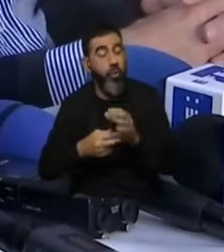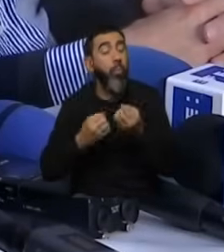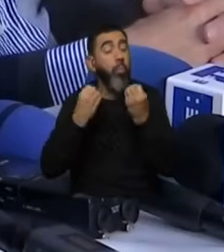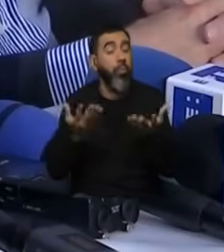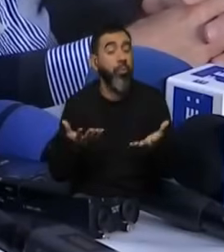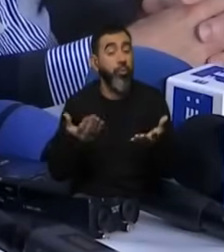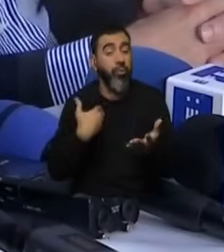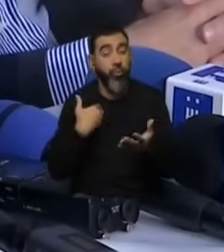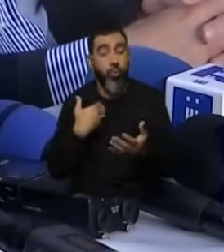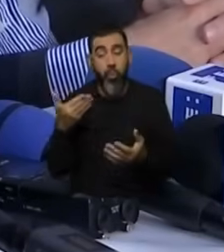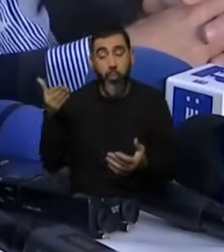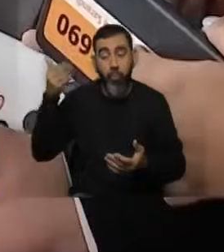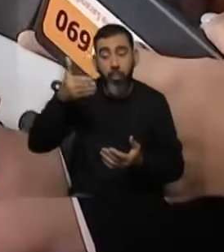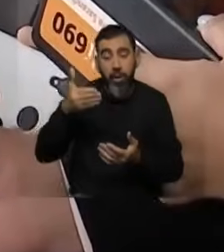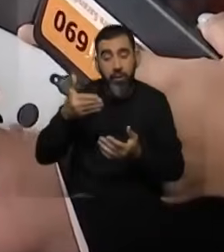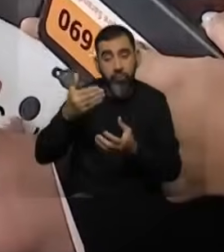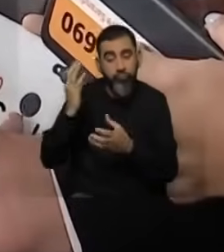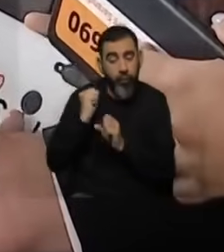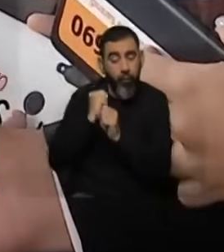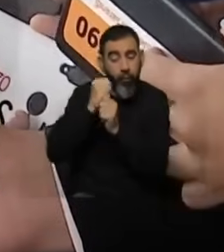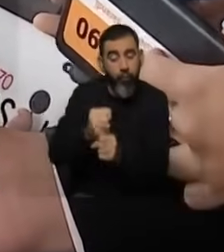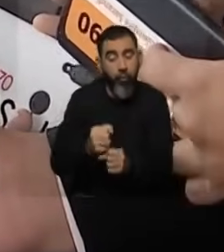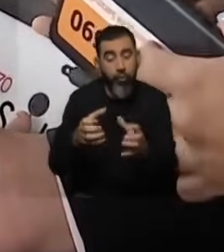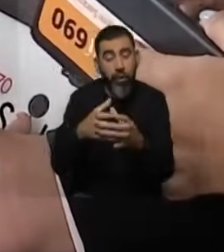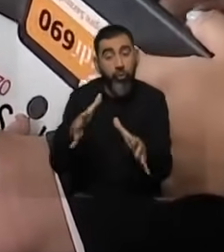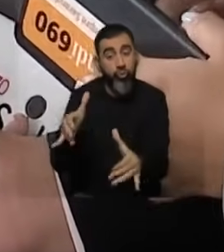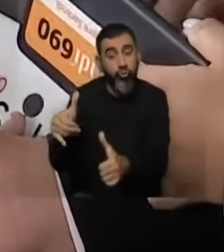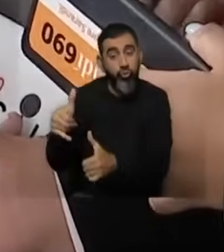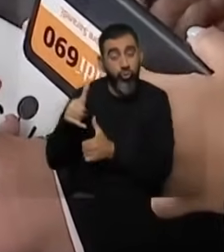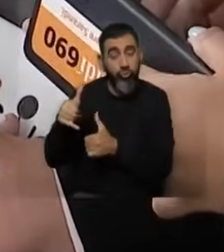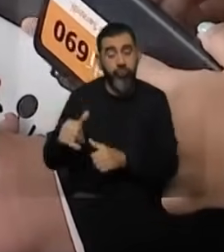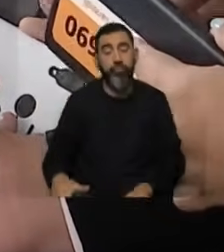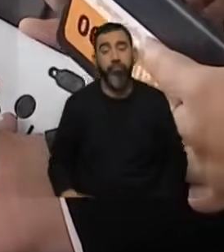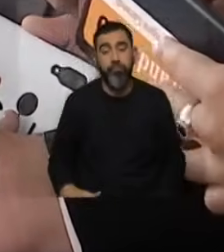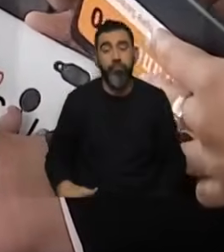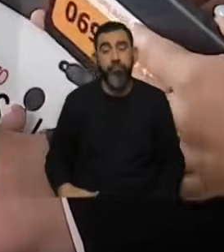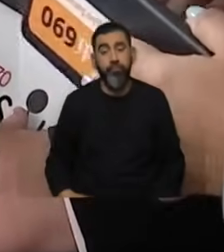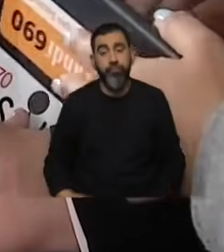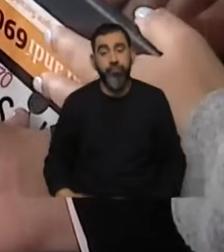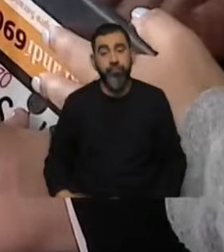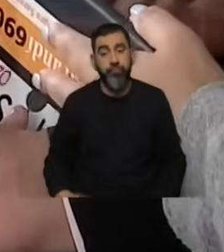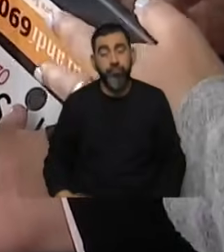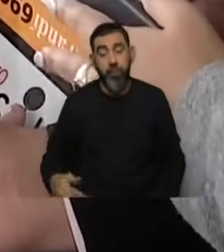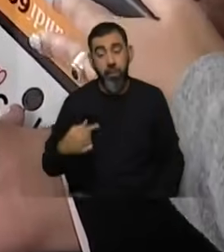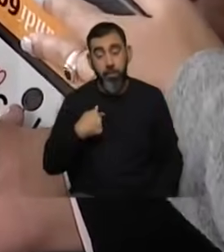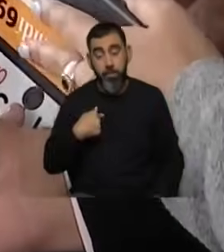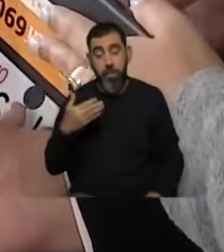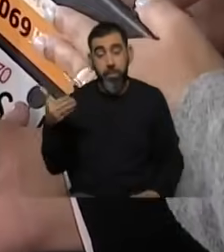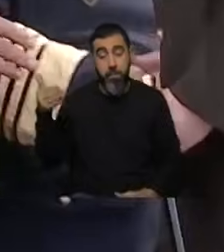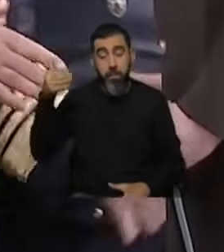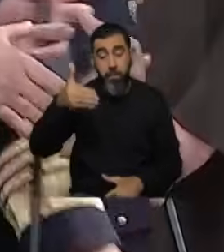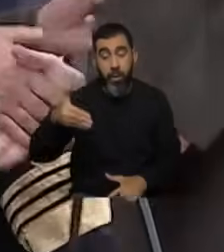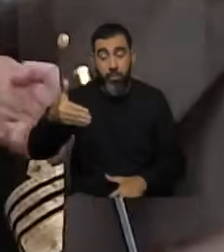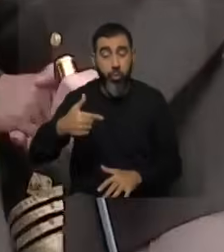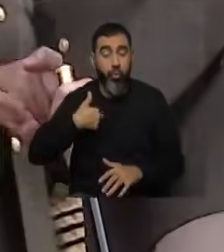este participado en la Génesis de Cabildo abierto bueno claramente lo que mi participación o lo que yo